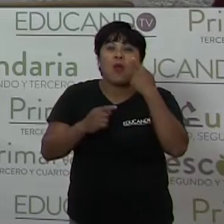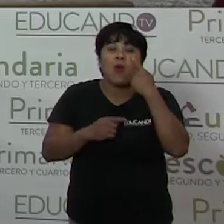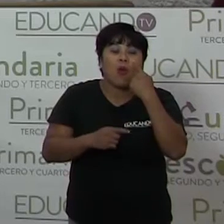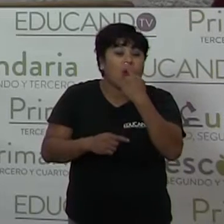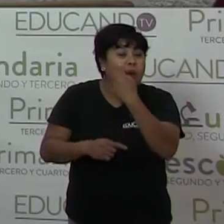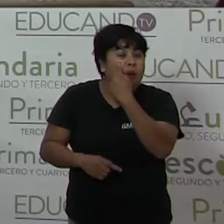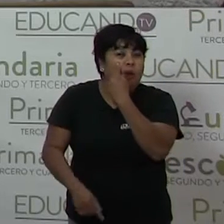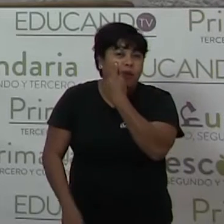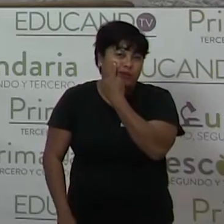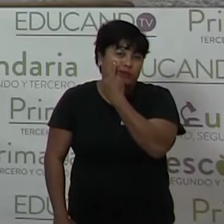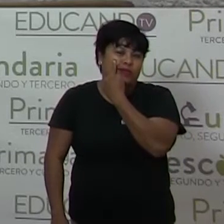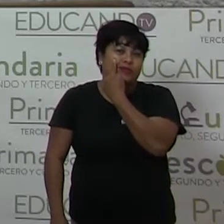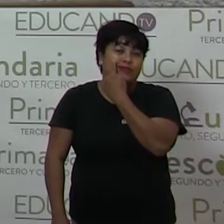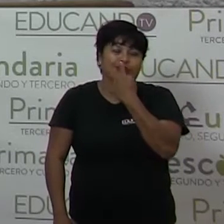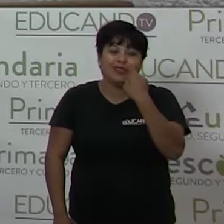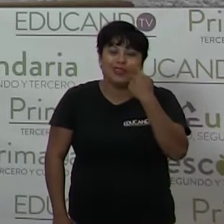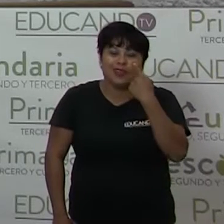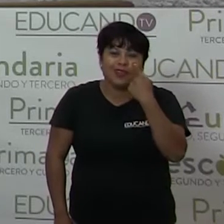ojos